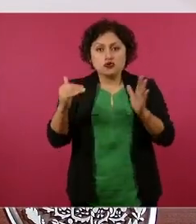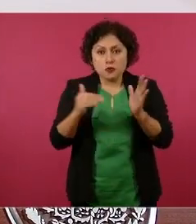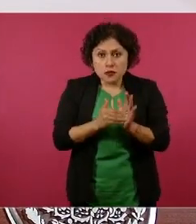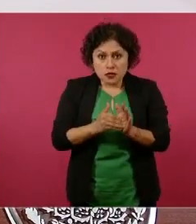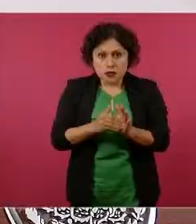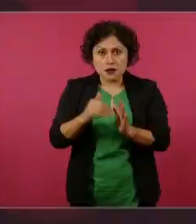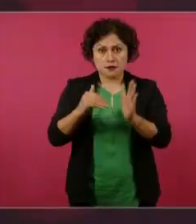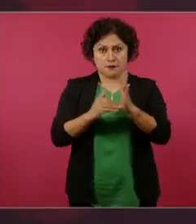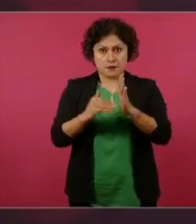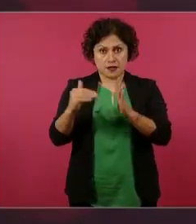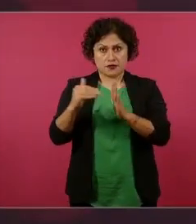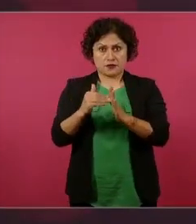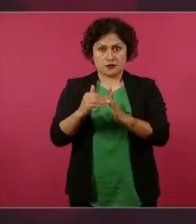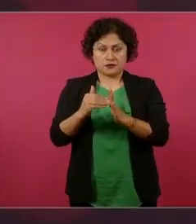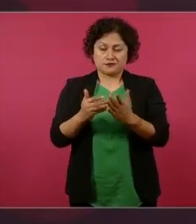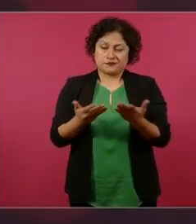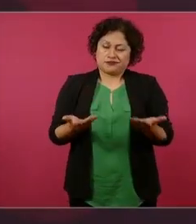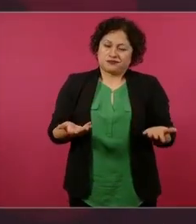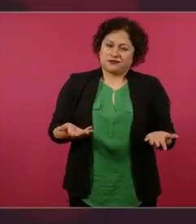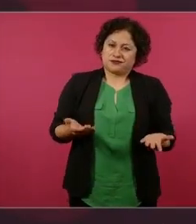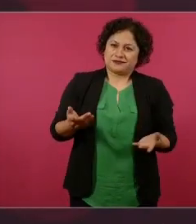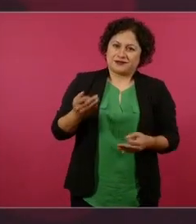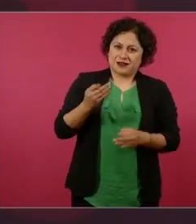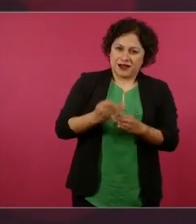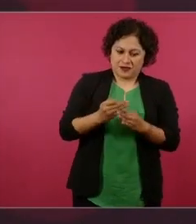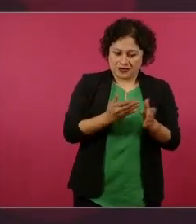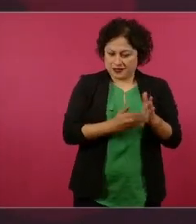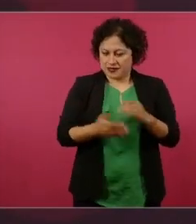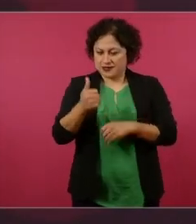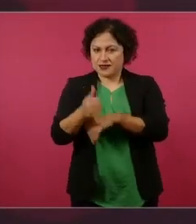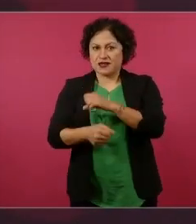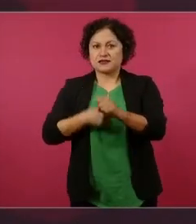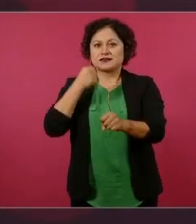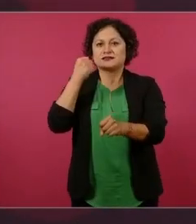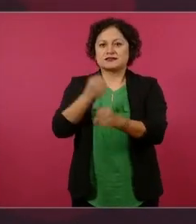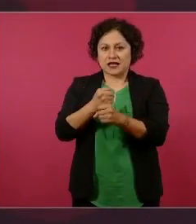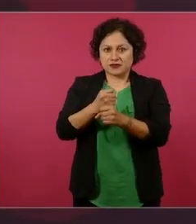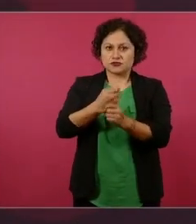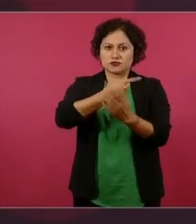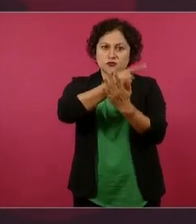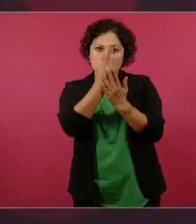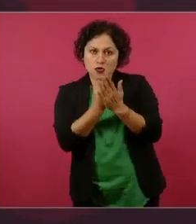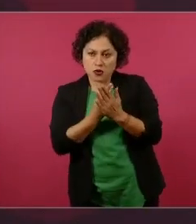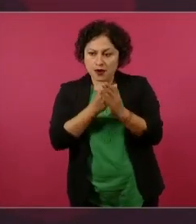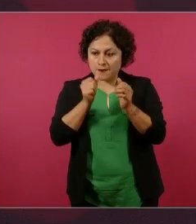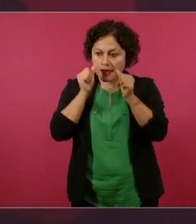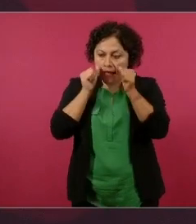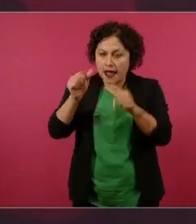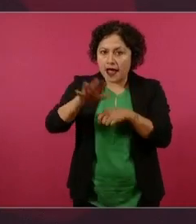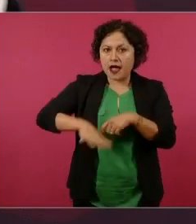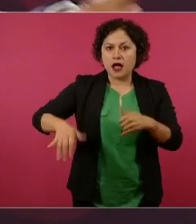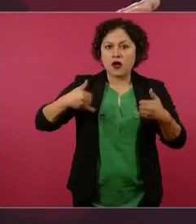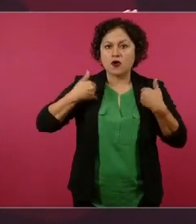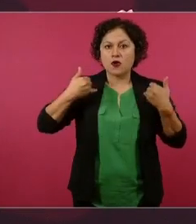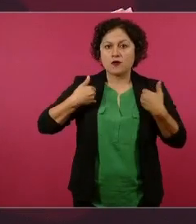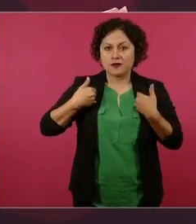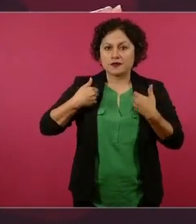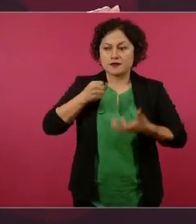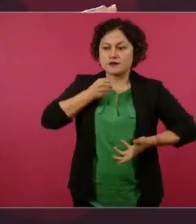y en Jóvenes Construyendo el Futuro, en 6 años, 200,000 millones. De